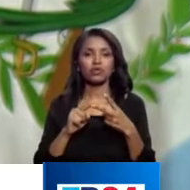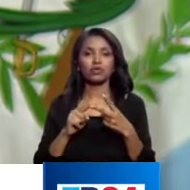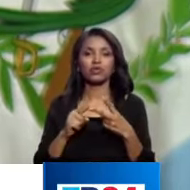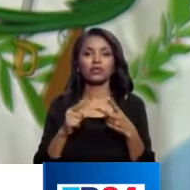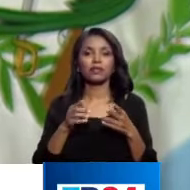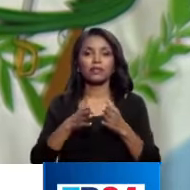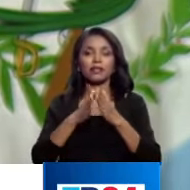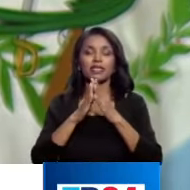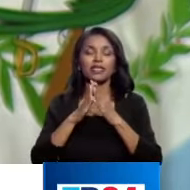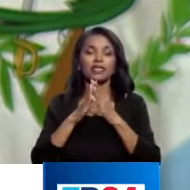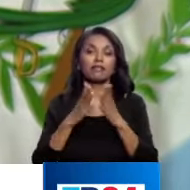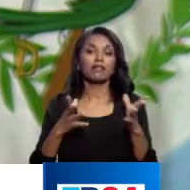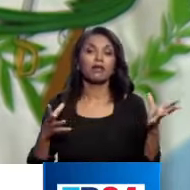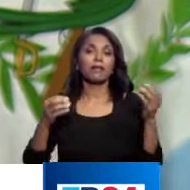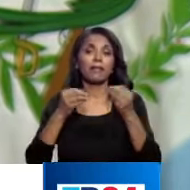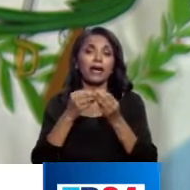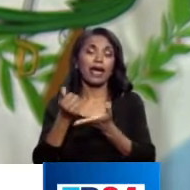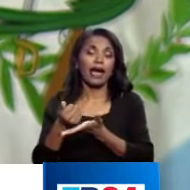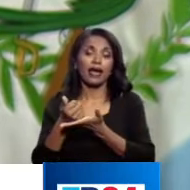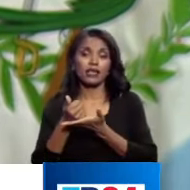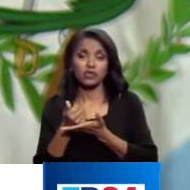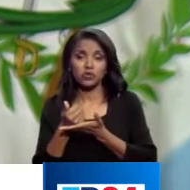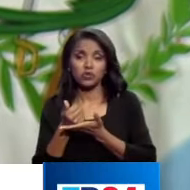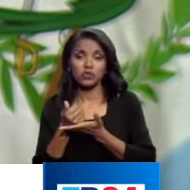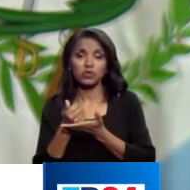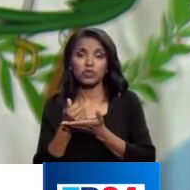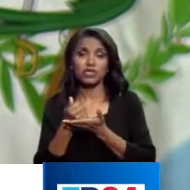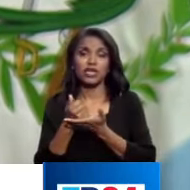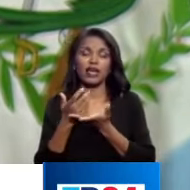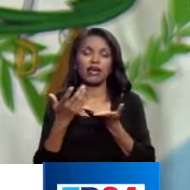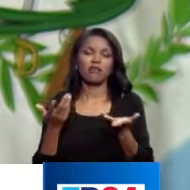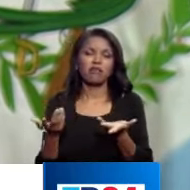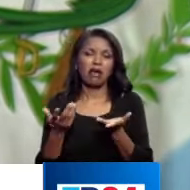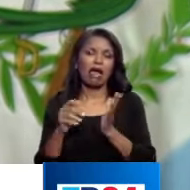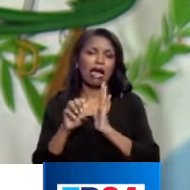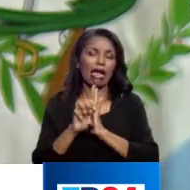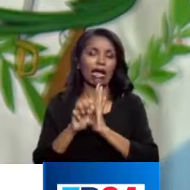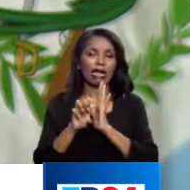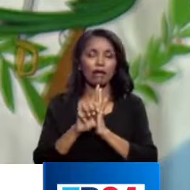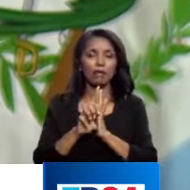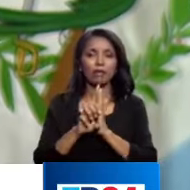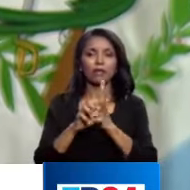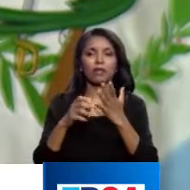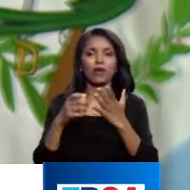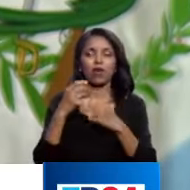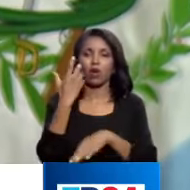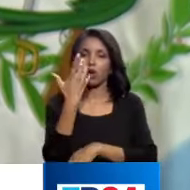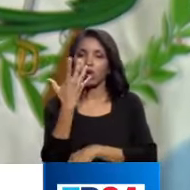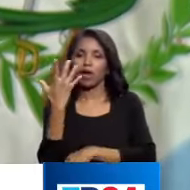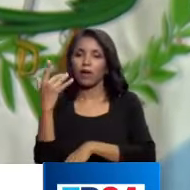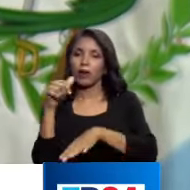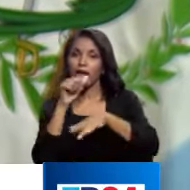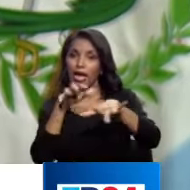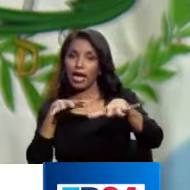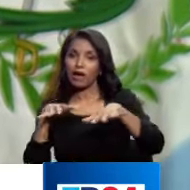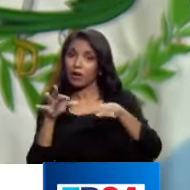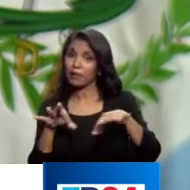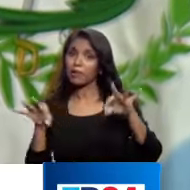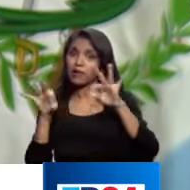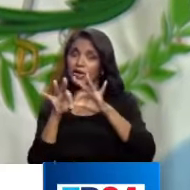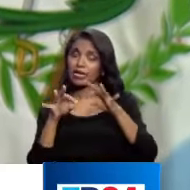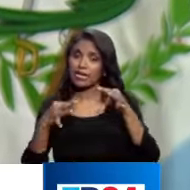requerimos más inversión en la riqueza natural para promover el turismo, ese